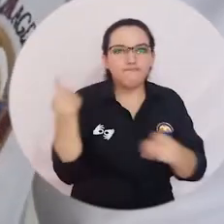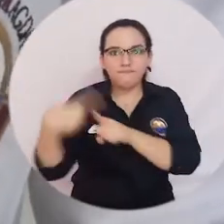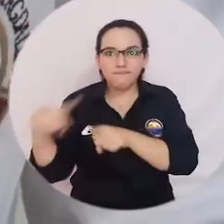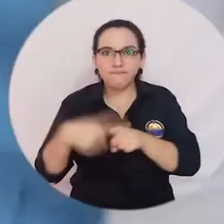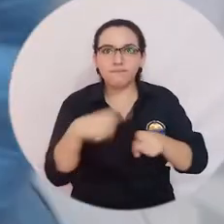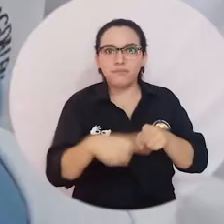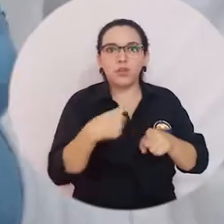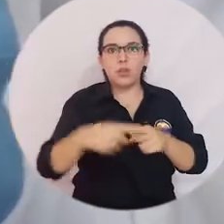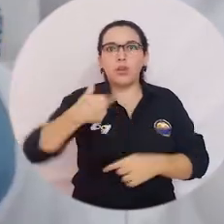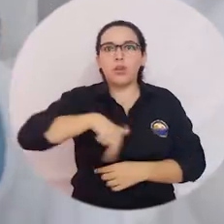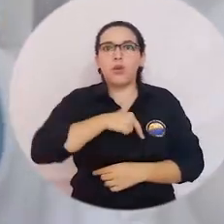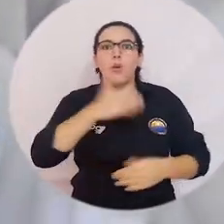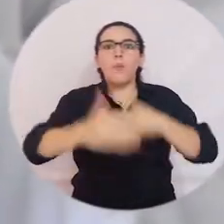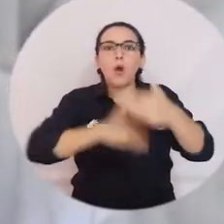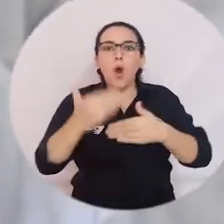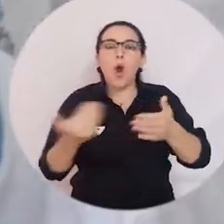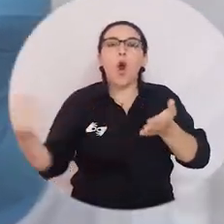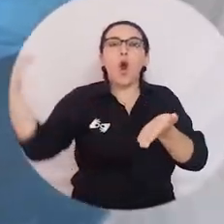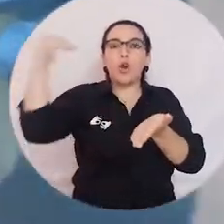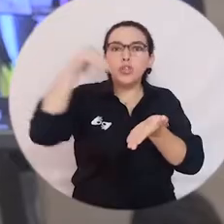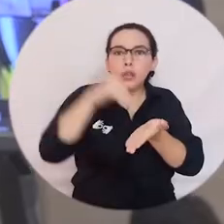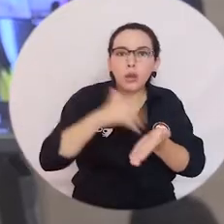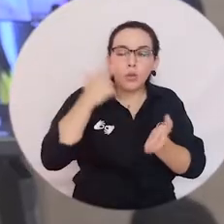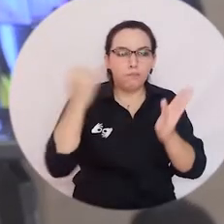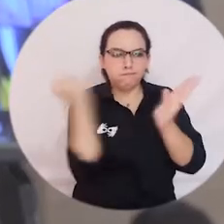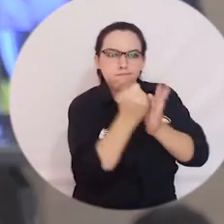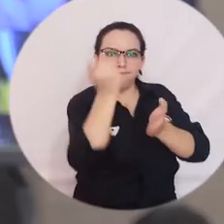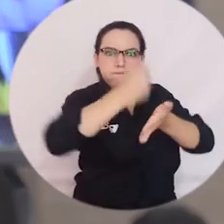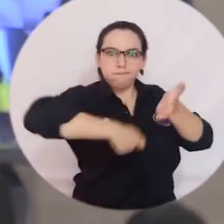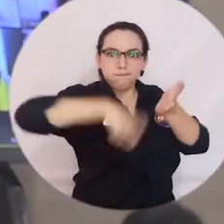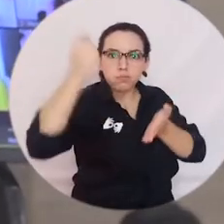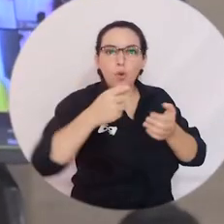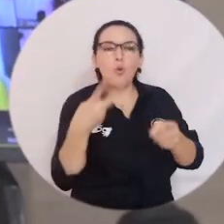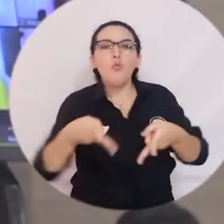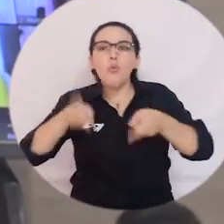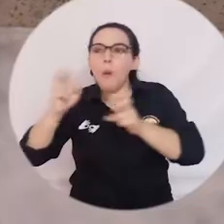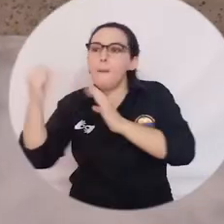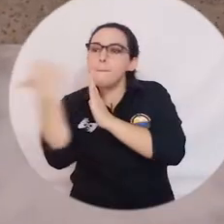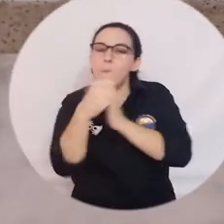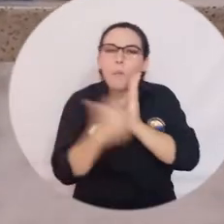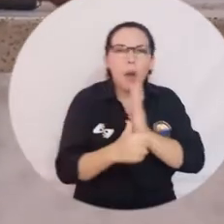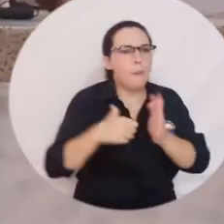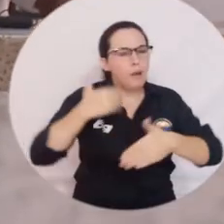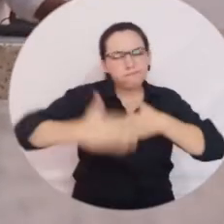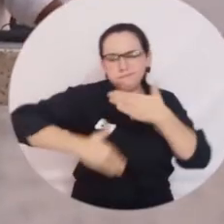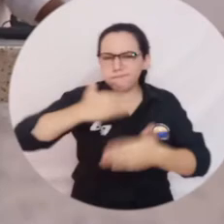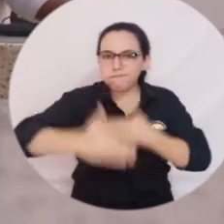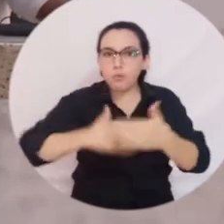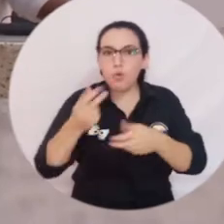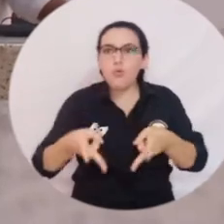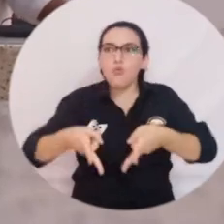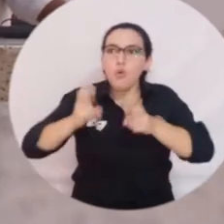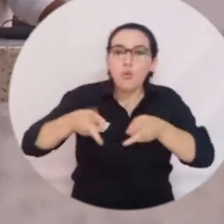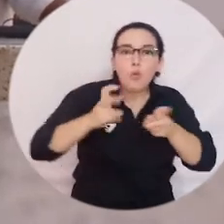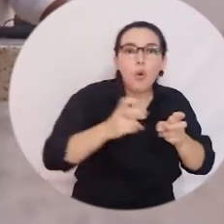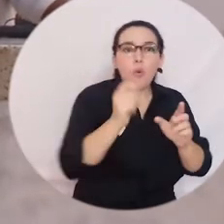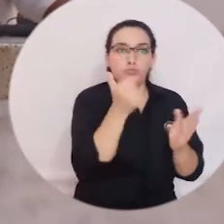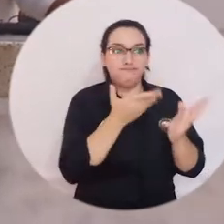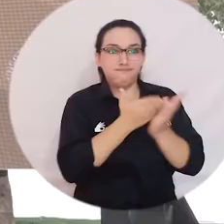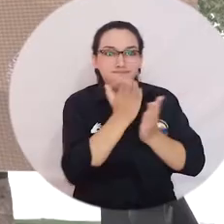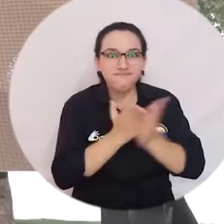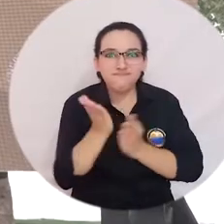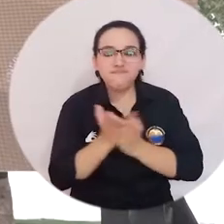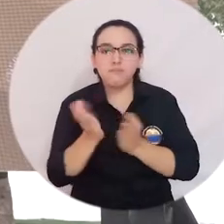piloto. Hemos seguido avanzando en los procesos de renovación de las acreditaciones, pero también de acreditación de nuevos programas. Hemos seguido avanzando en la apertura de nuevos